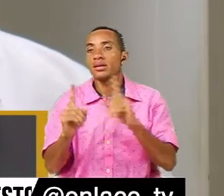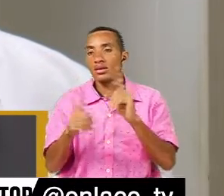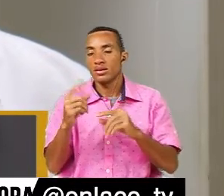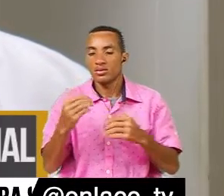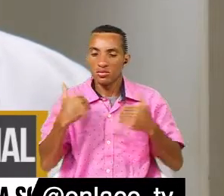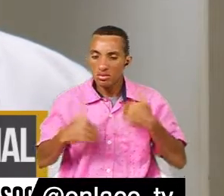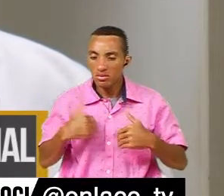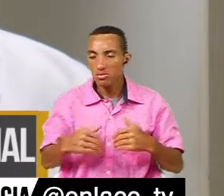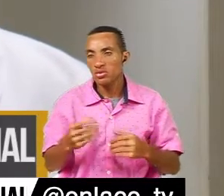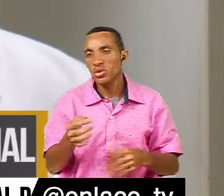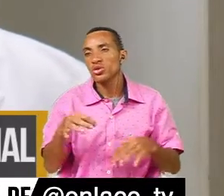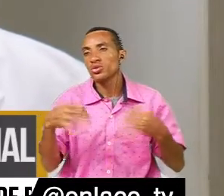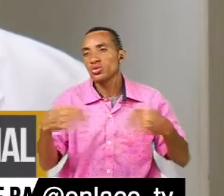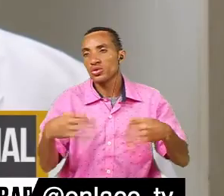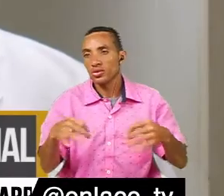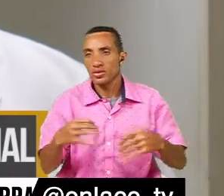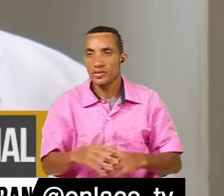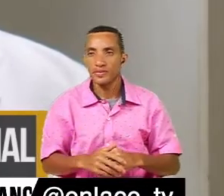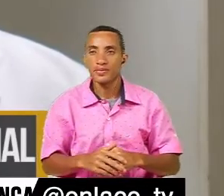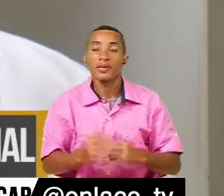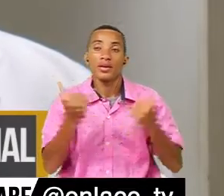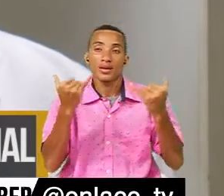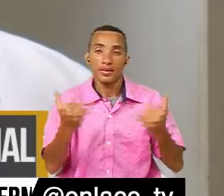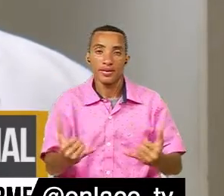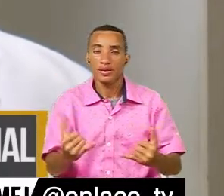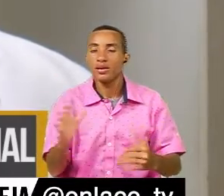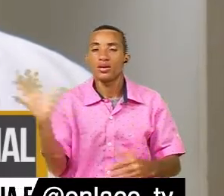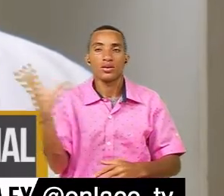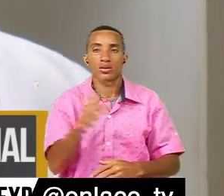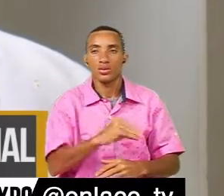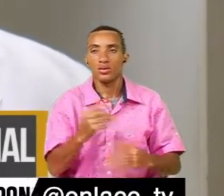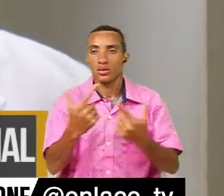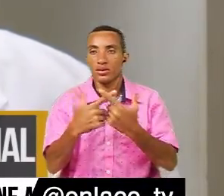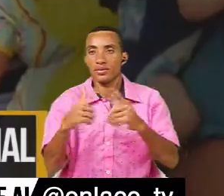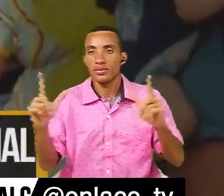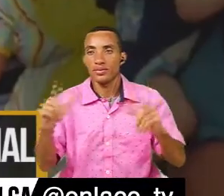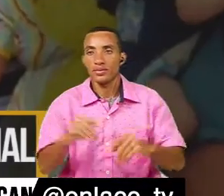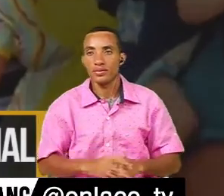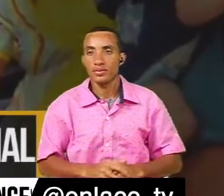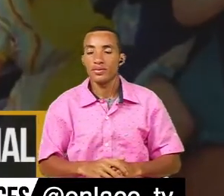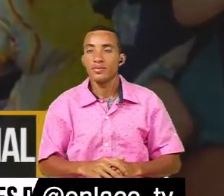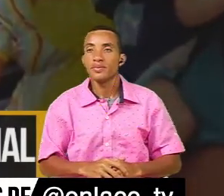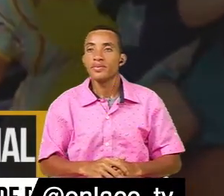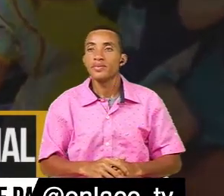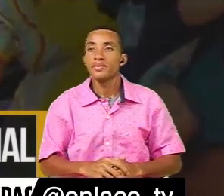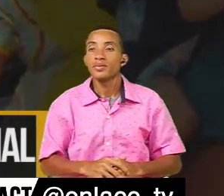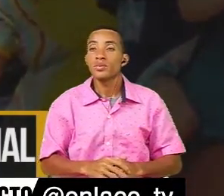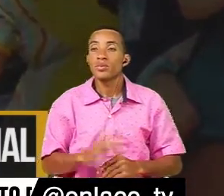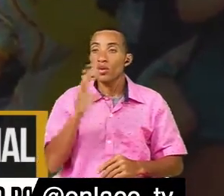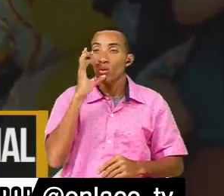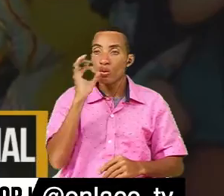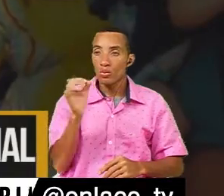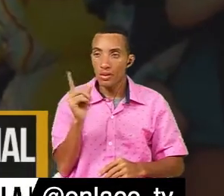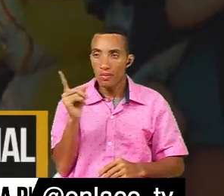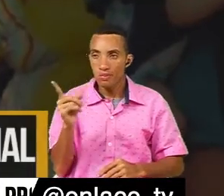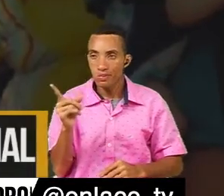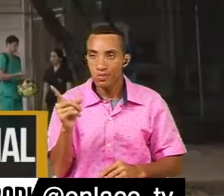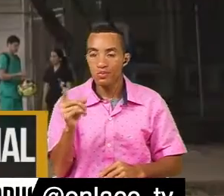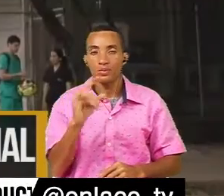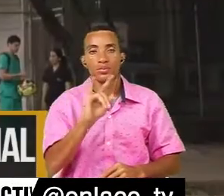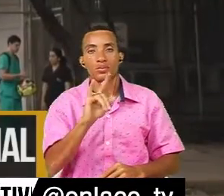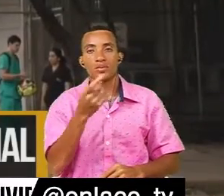sin consideraciones, y en estos momentos ya la gran mayoría está siendo dado de alta de la institución. En cuanto a la muerte de Hugo Meneses, más conocido como Buloba, el